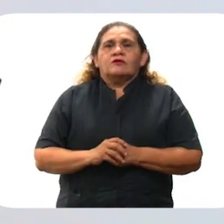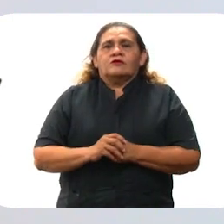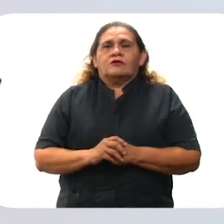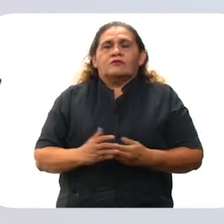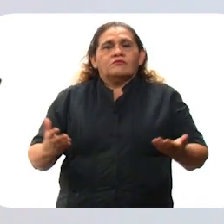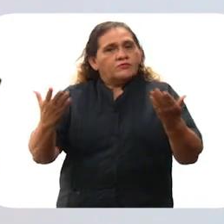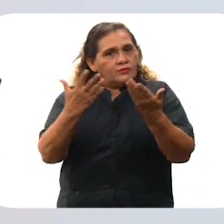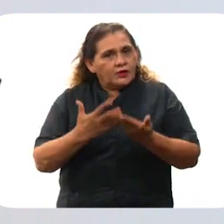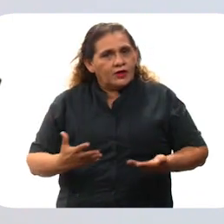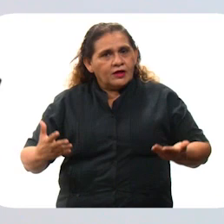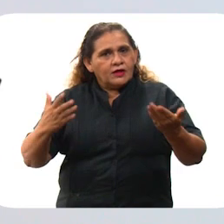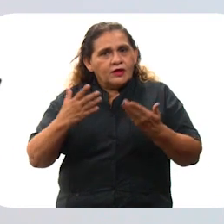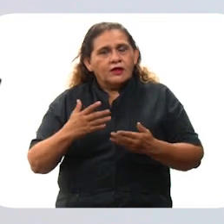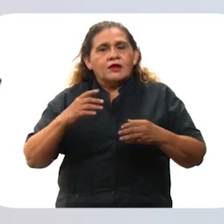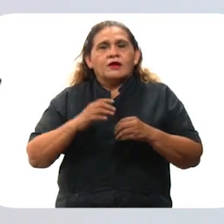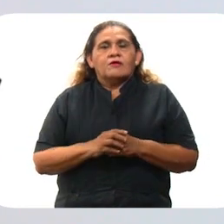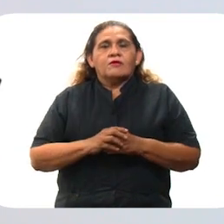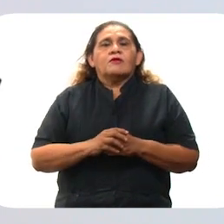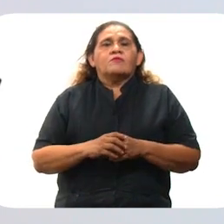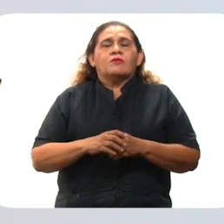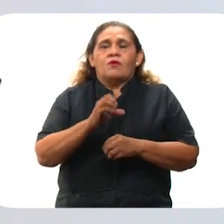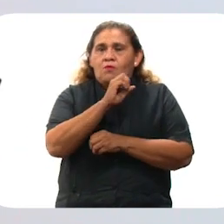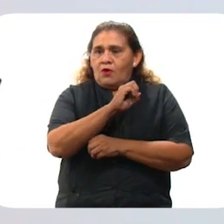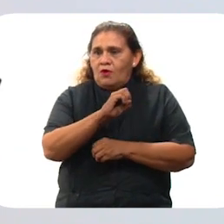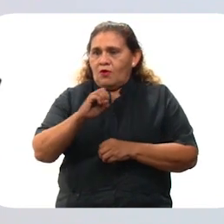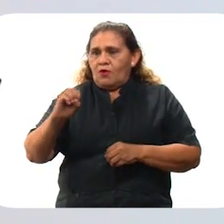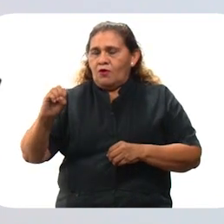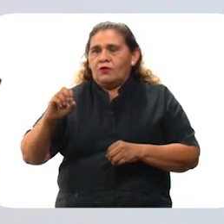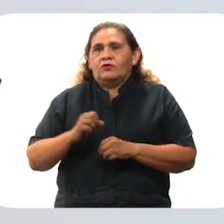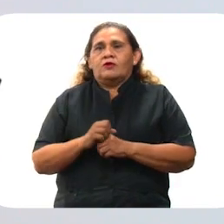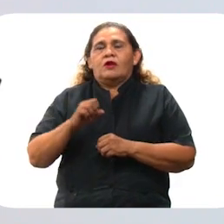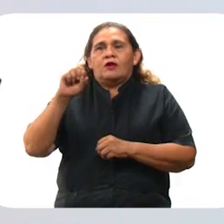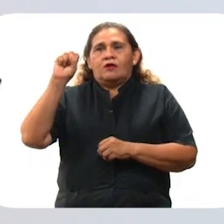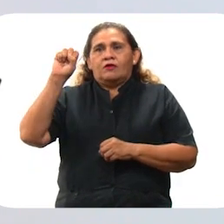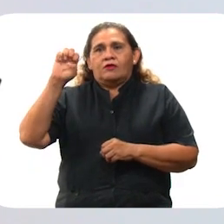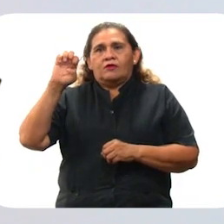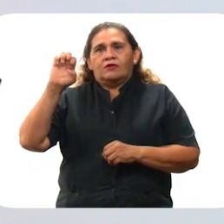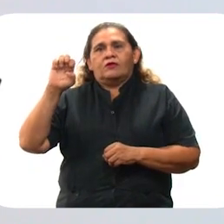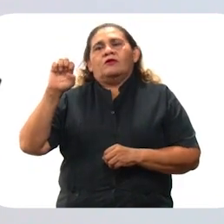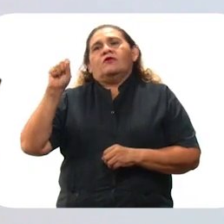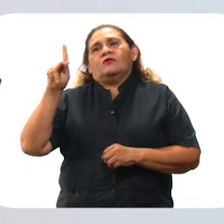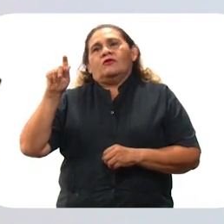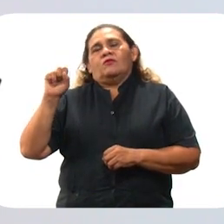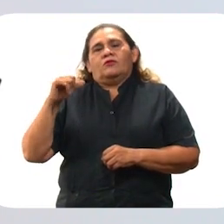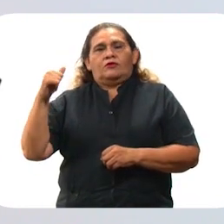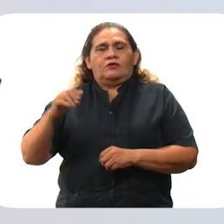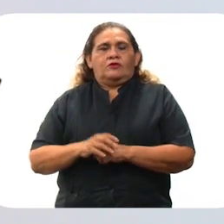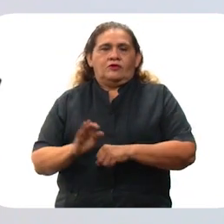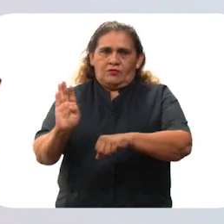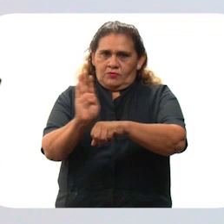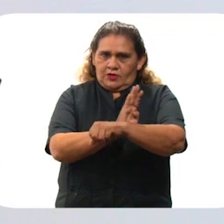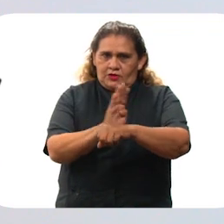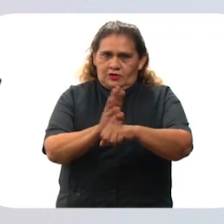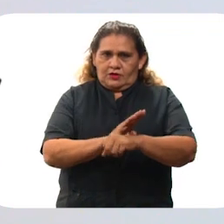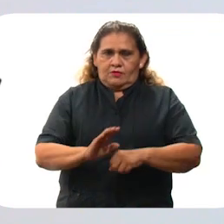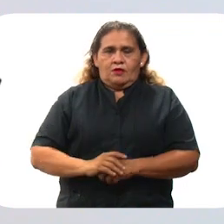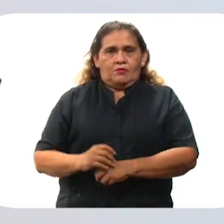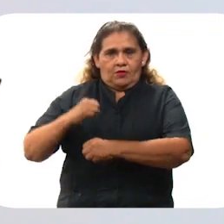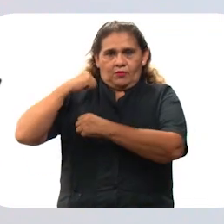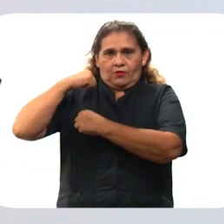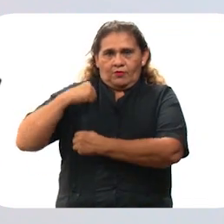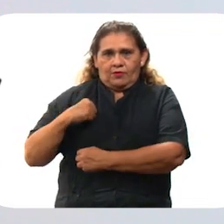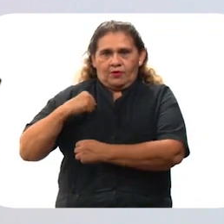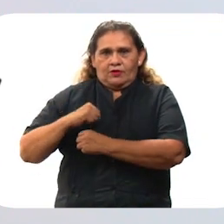se llevará a cabo de manera coordinada entre las Secretarías de Salud de Yucatán y de Bienestar Federal, las Fuerzas